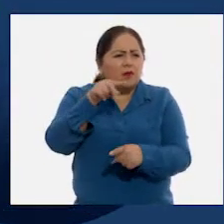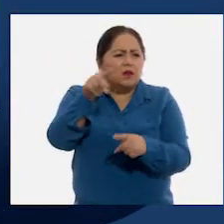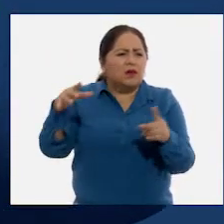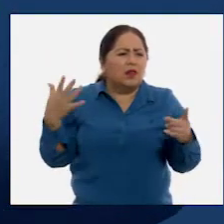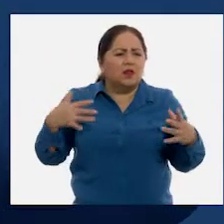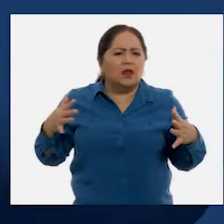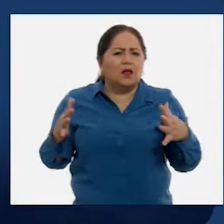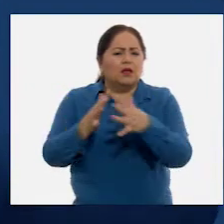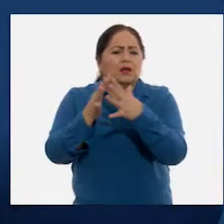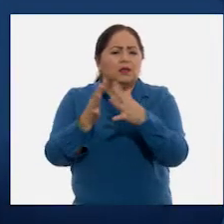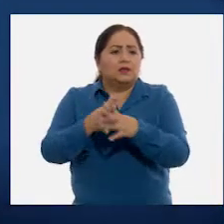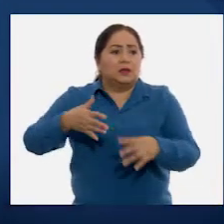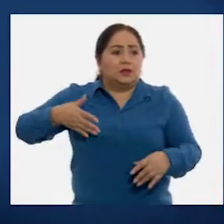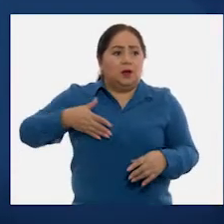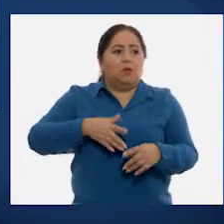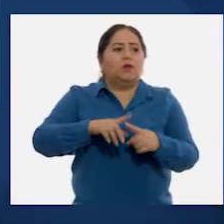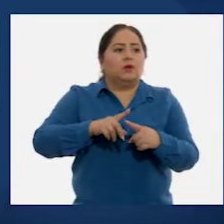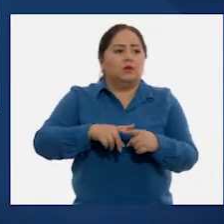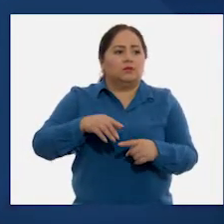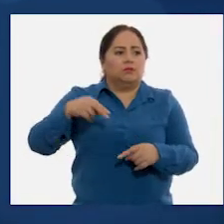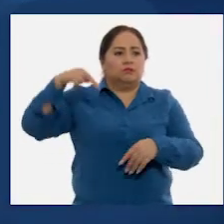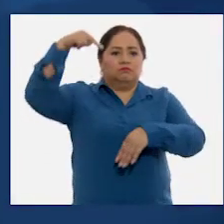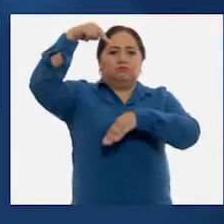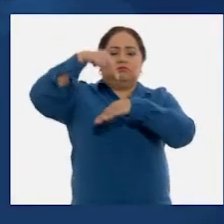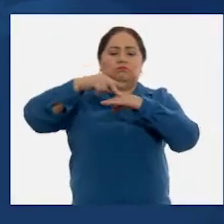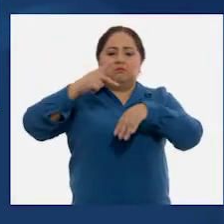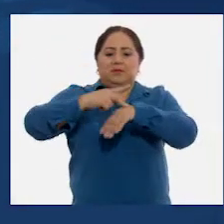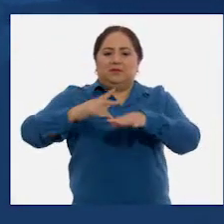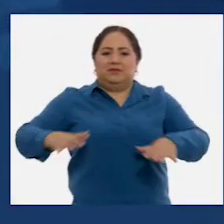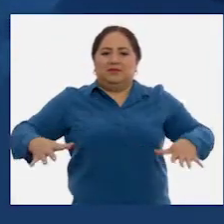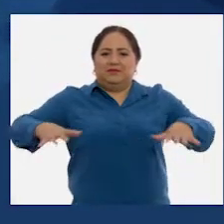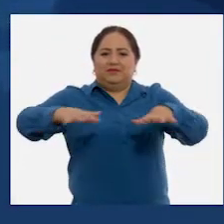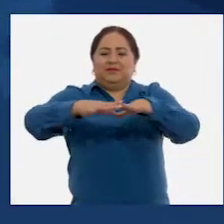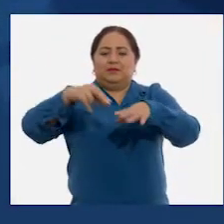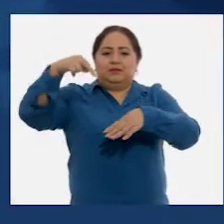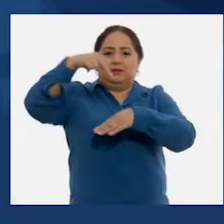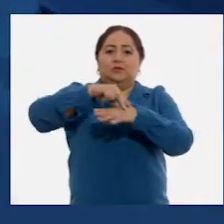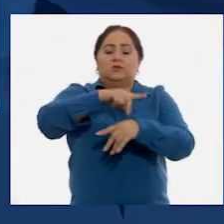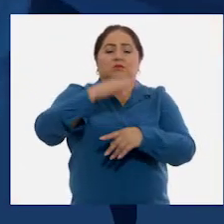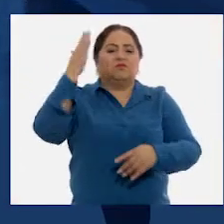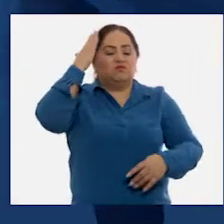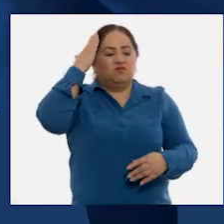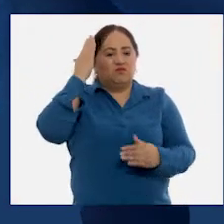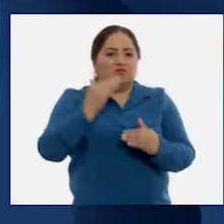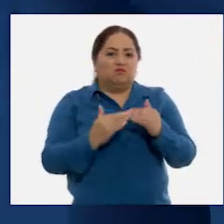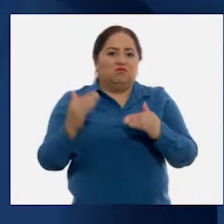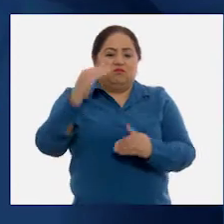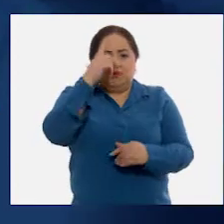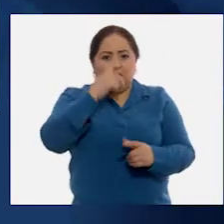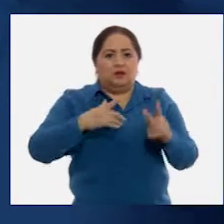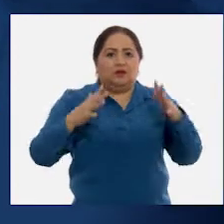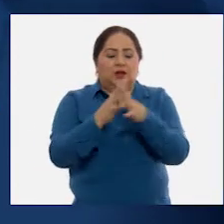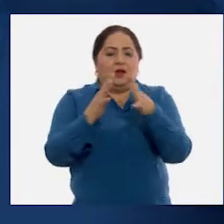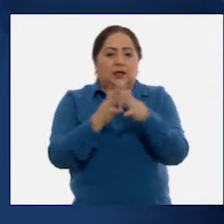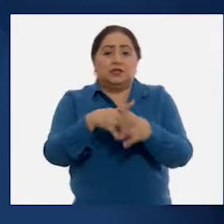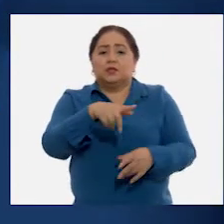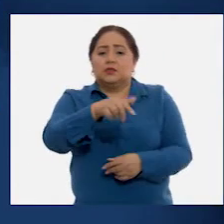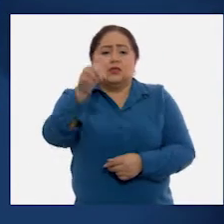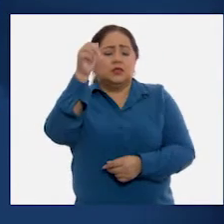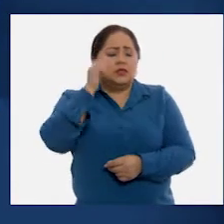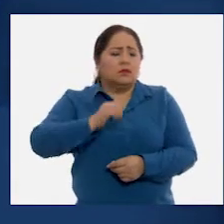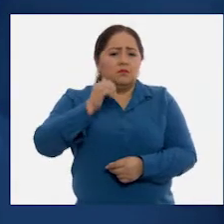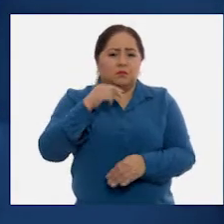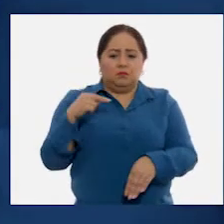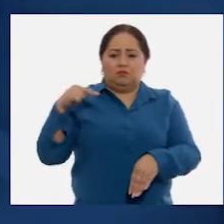apreciar que Napoleón es quien está en la cima de la loma. Y él era un gran estratega en el campo de batalla. Siempre fue